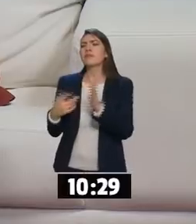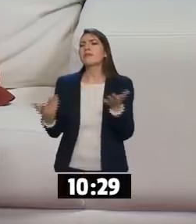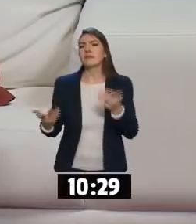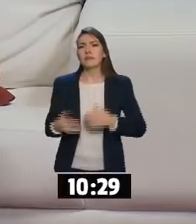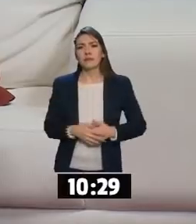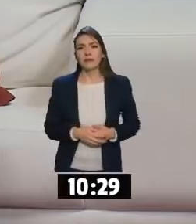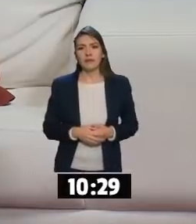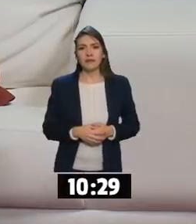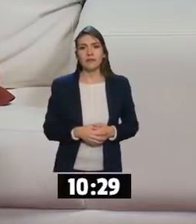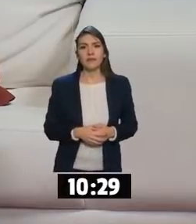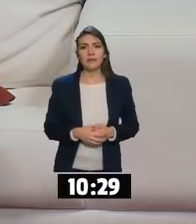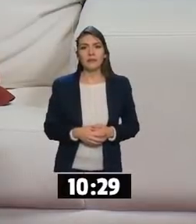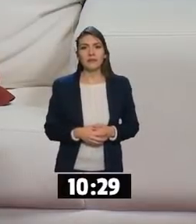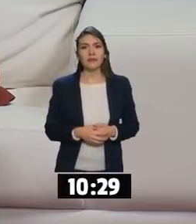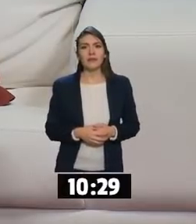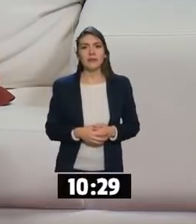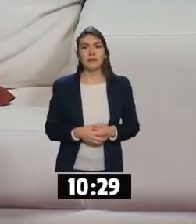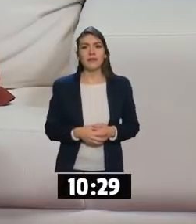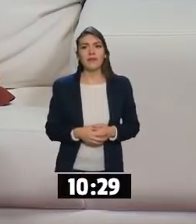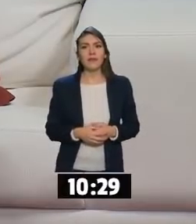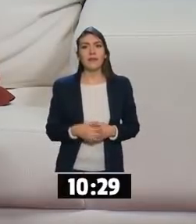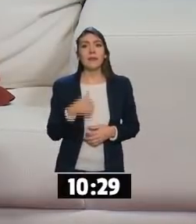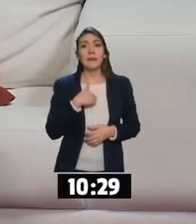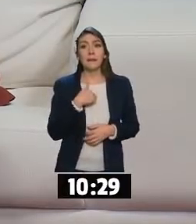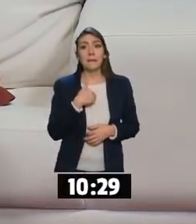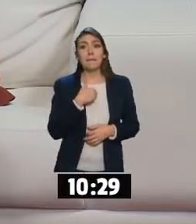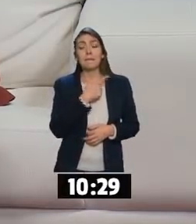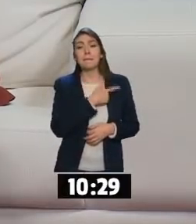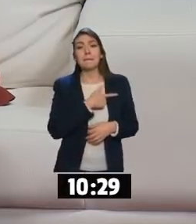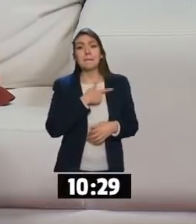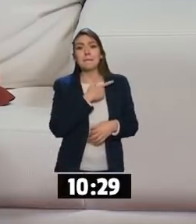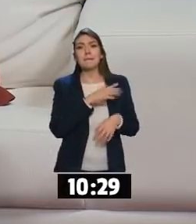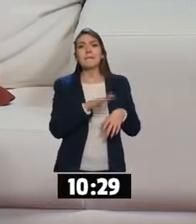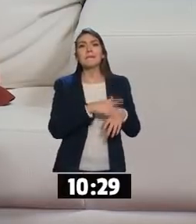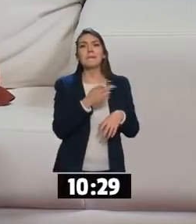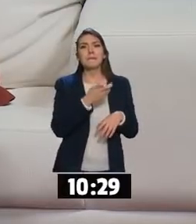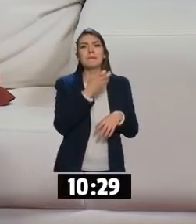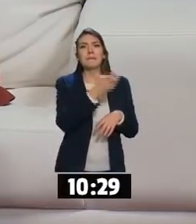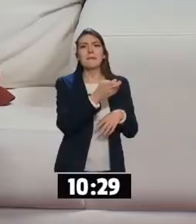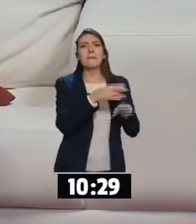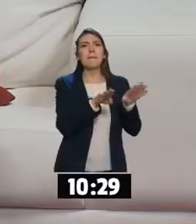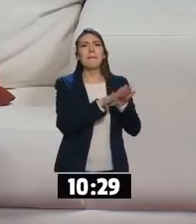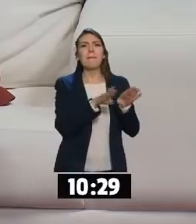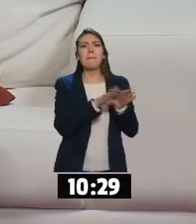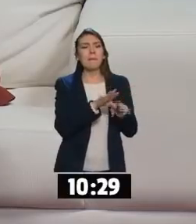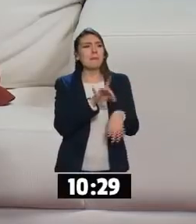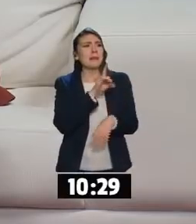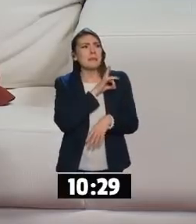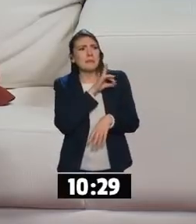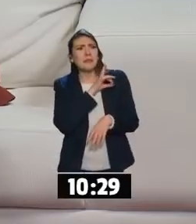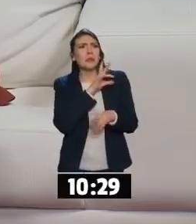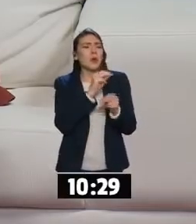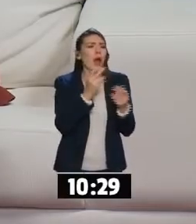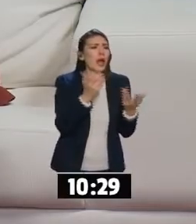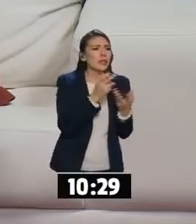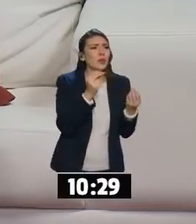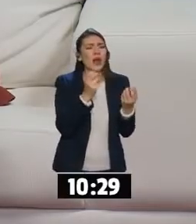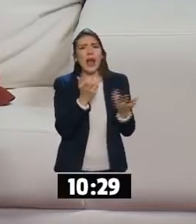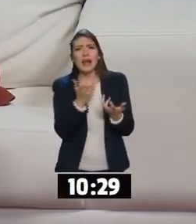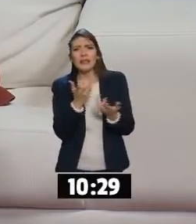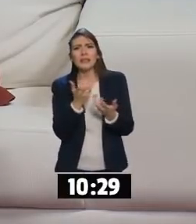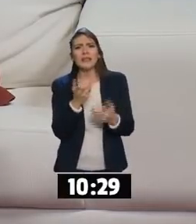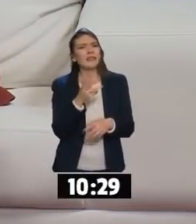lo que a mí me atrapó la historia, en realidad fue esta cosa de perderle el miedo a hacer las cosas, que es como, siento yo, el